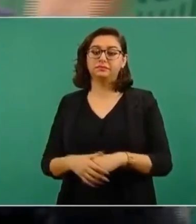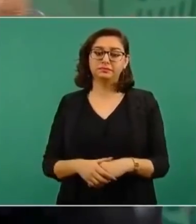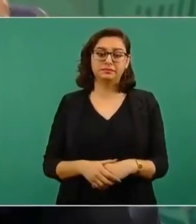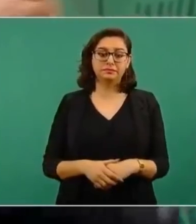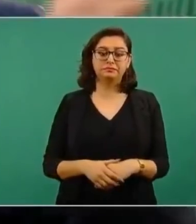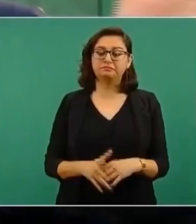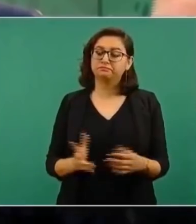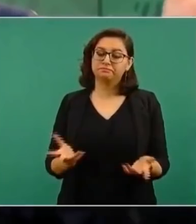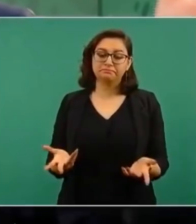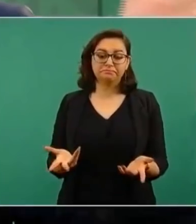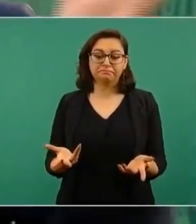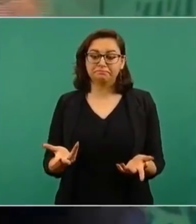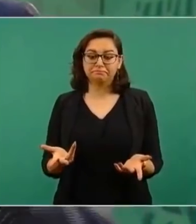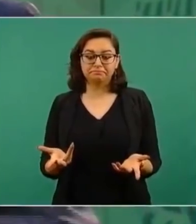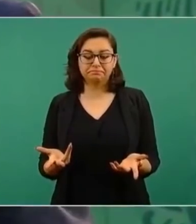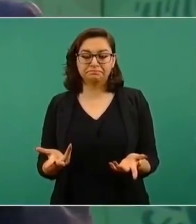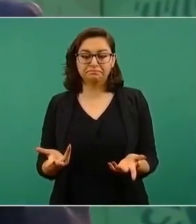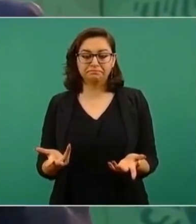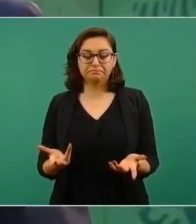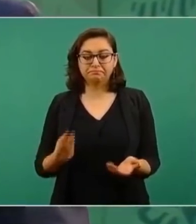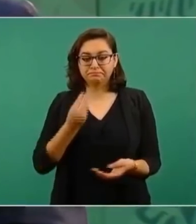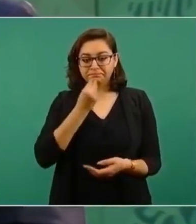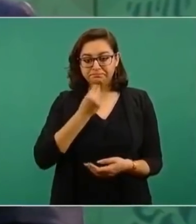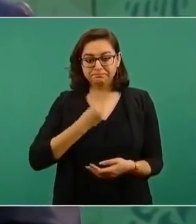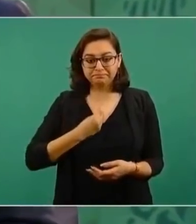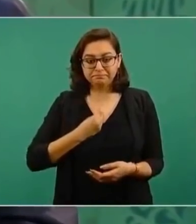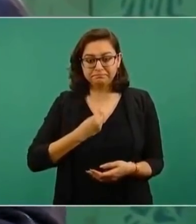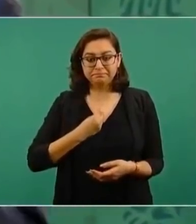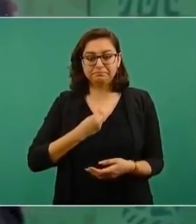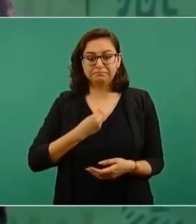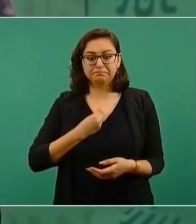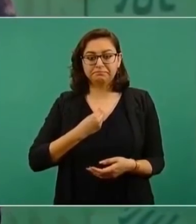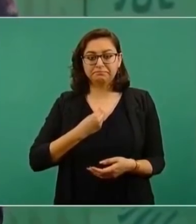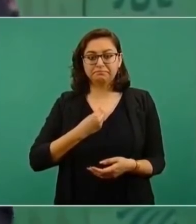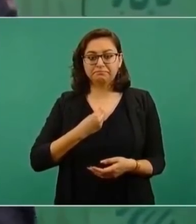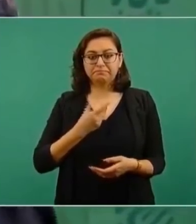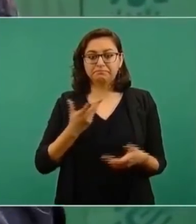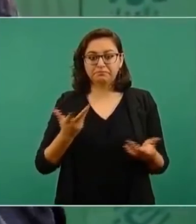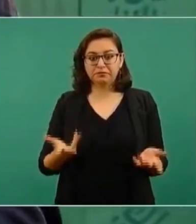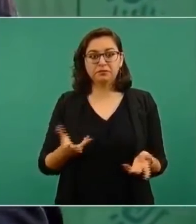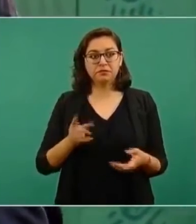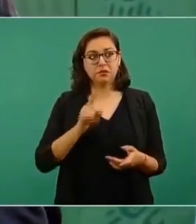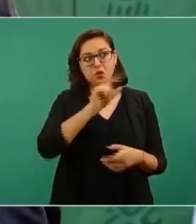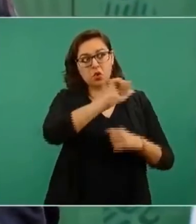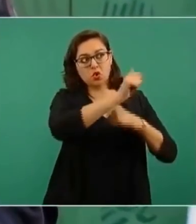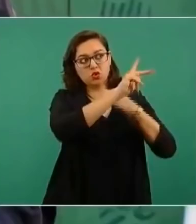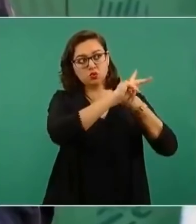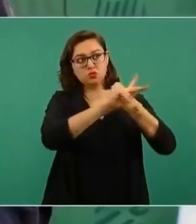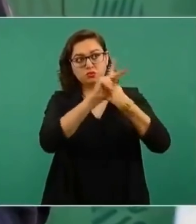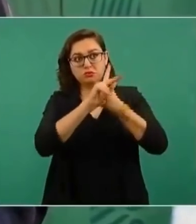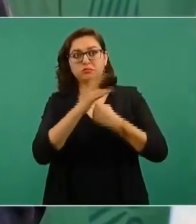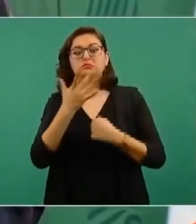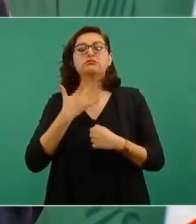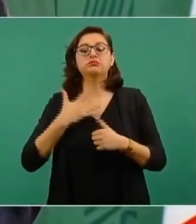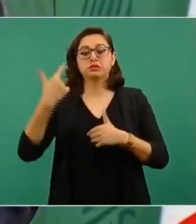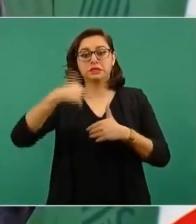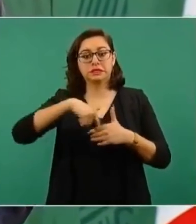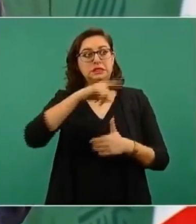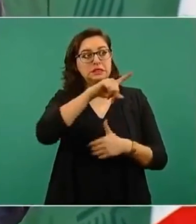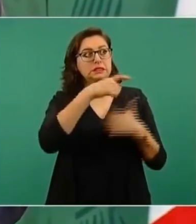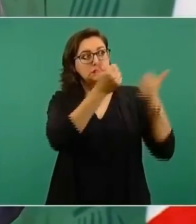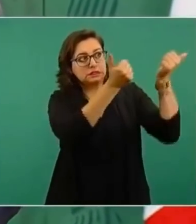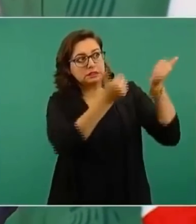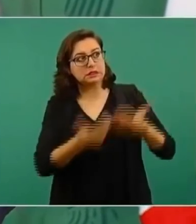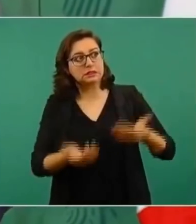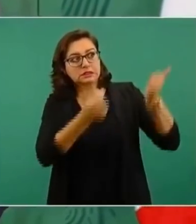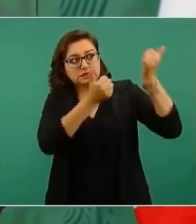garantizado el que no faltaran las importaciones, porque